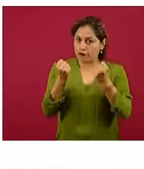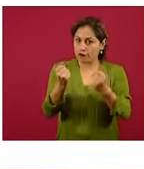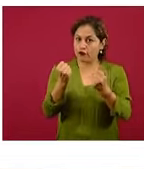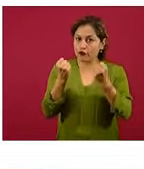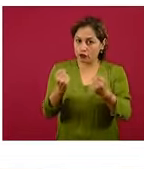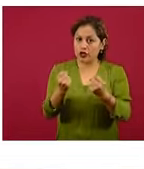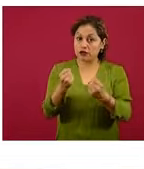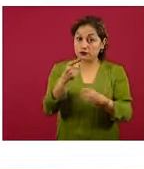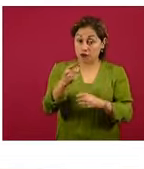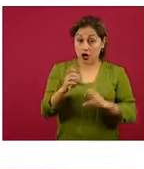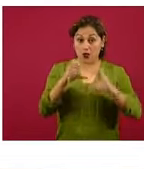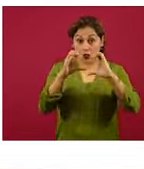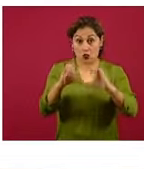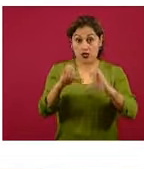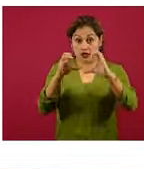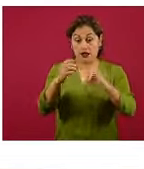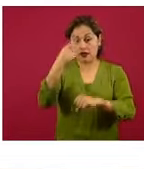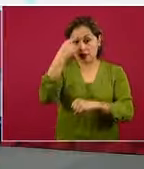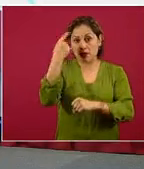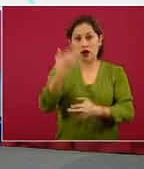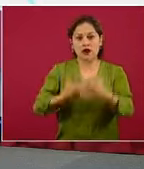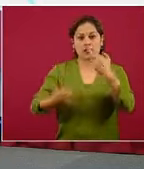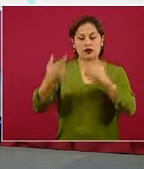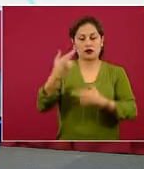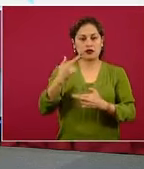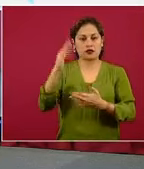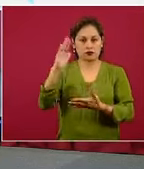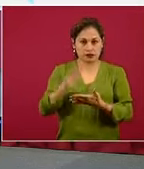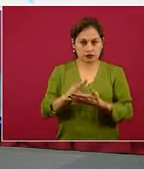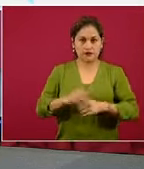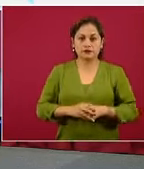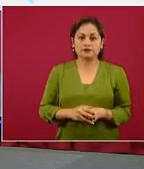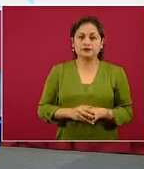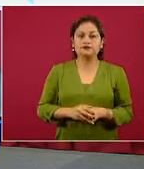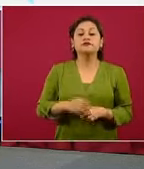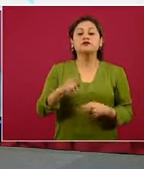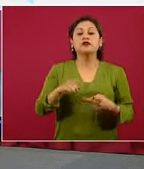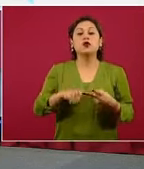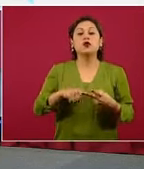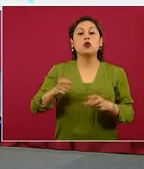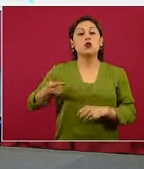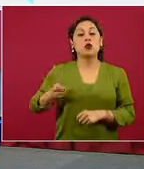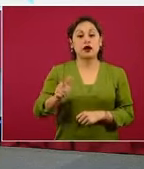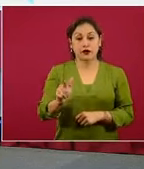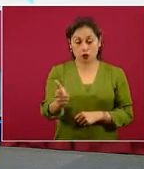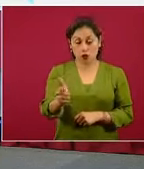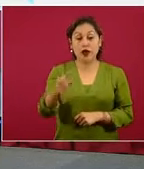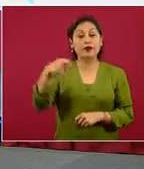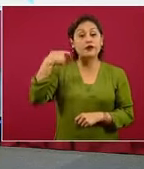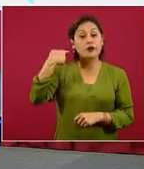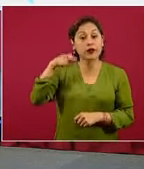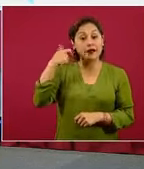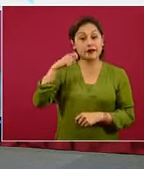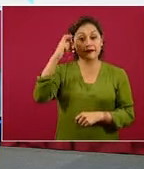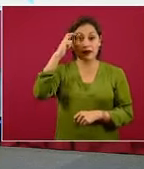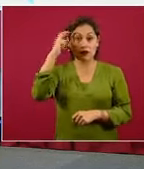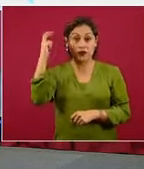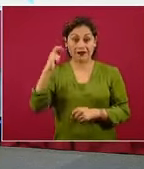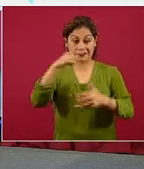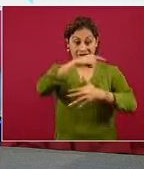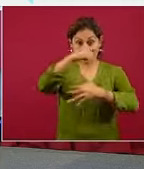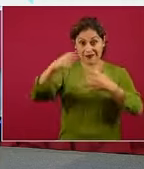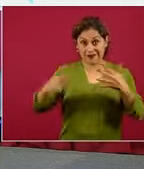pudiera regresarlo a este nivel de riesgo. Guanajuato, Querétaro e Hidalgo. Entonces, un llamado todavía